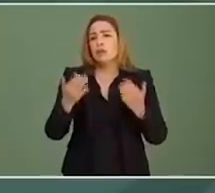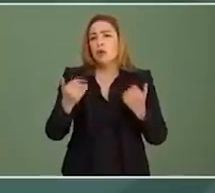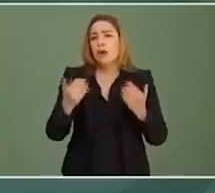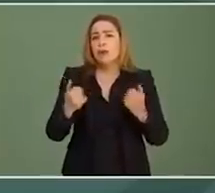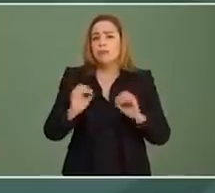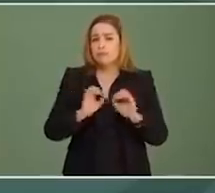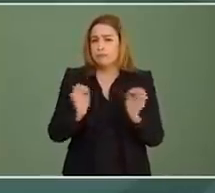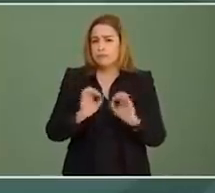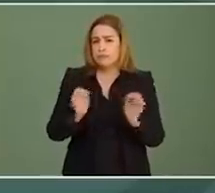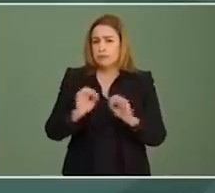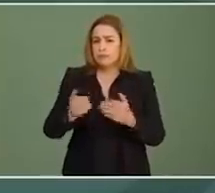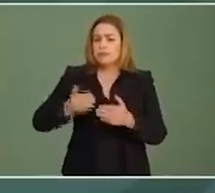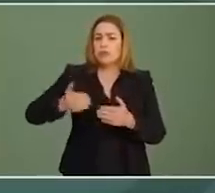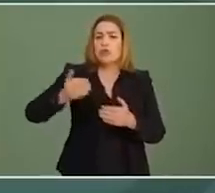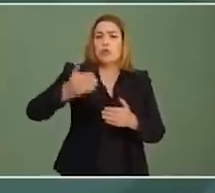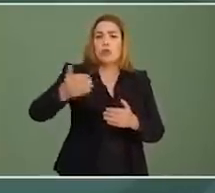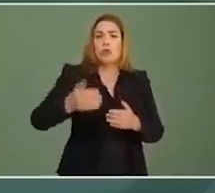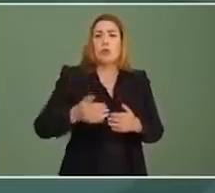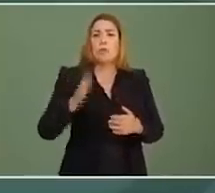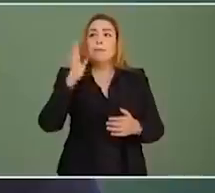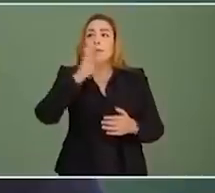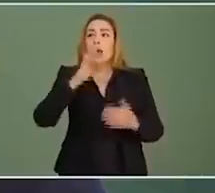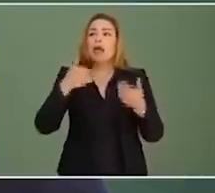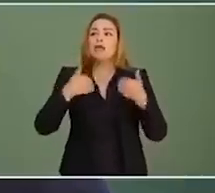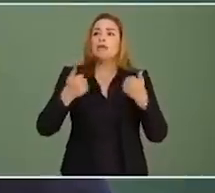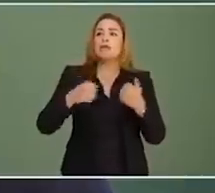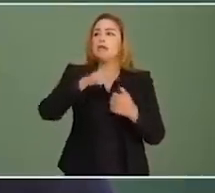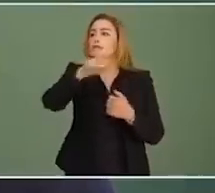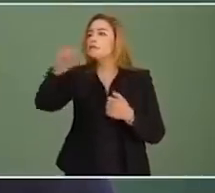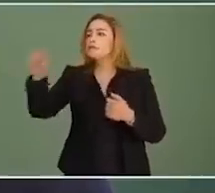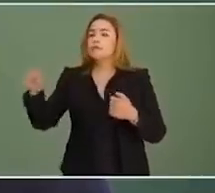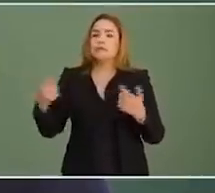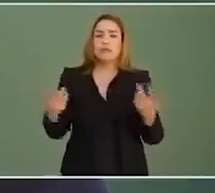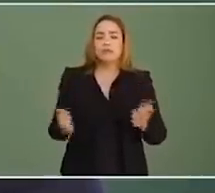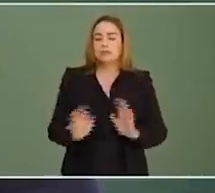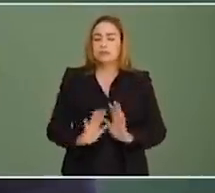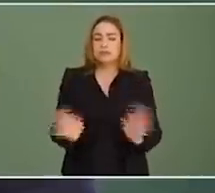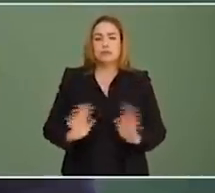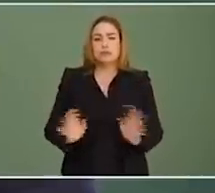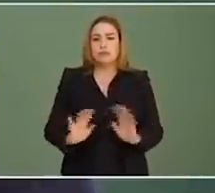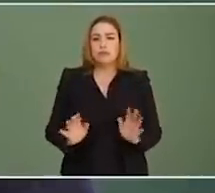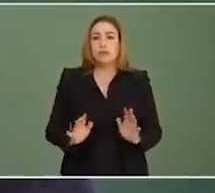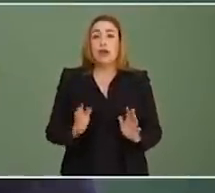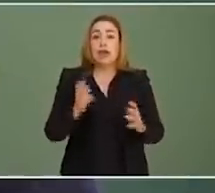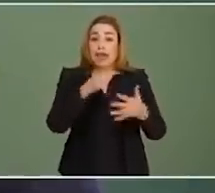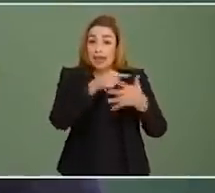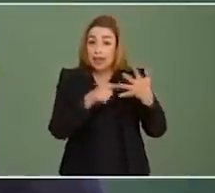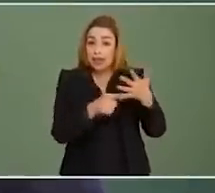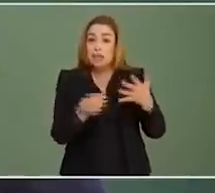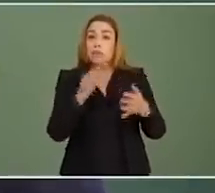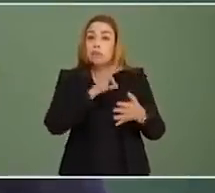malas interpretaciones esto va a ayudar muchísimo